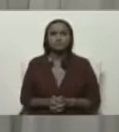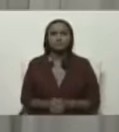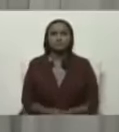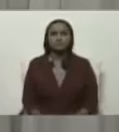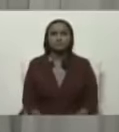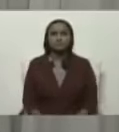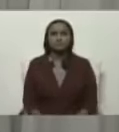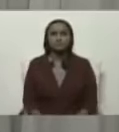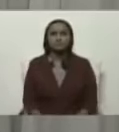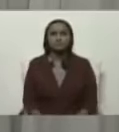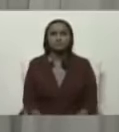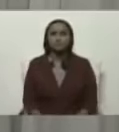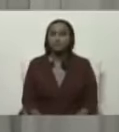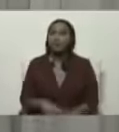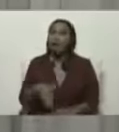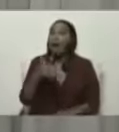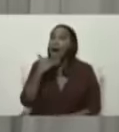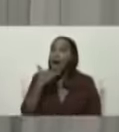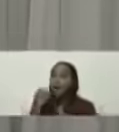¿Hay alguna pregunta?